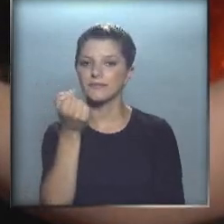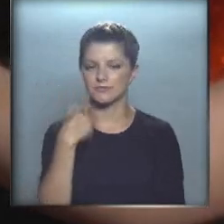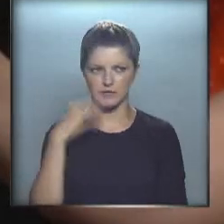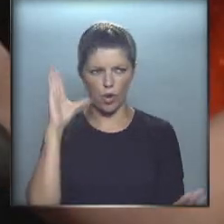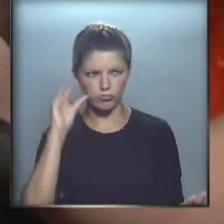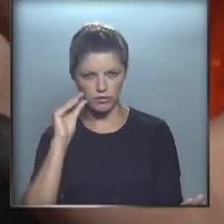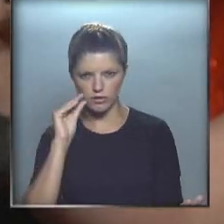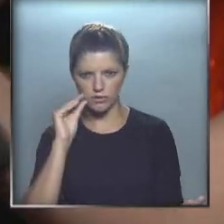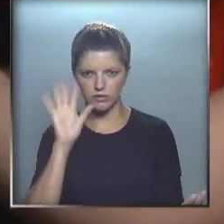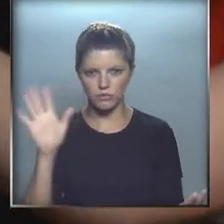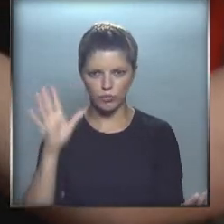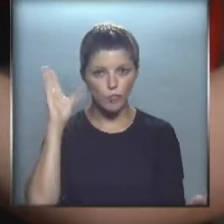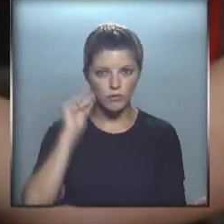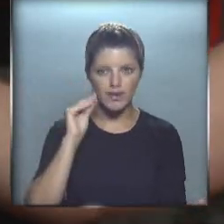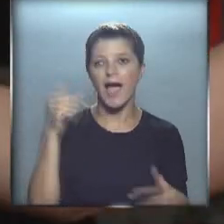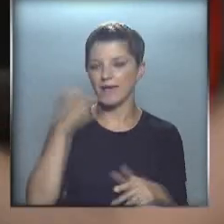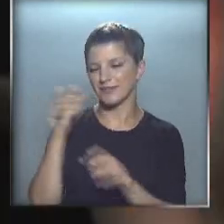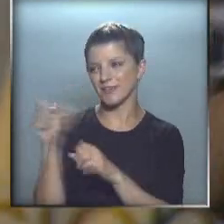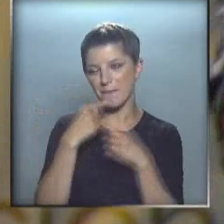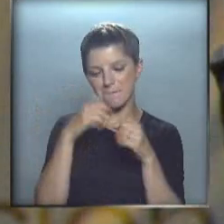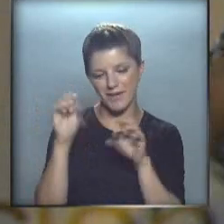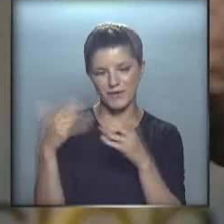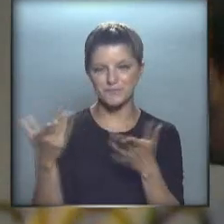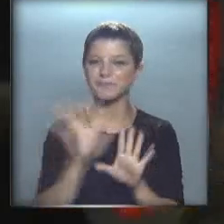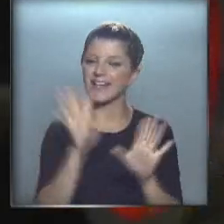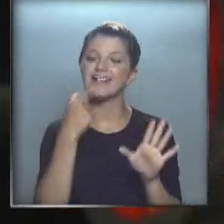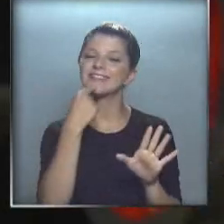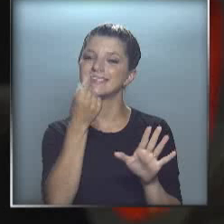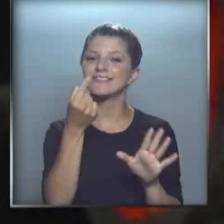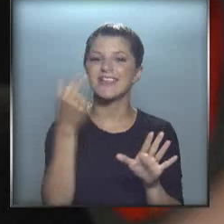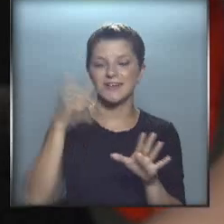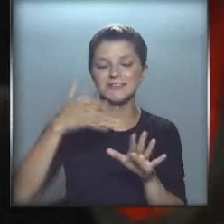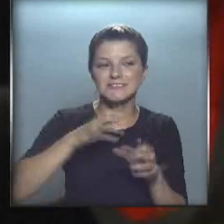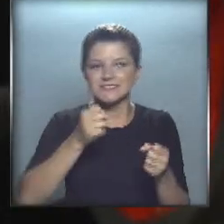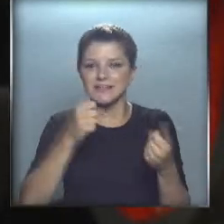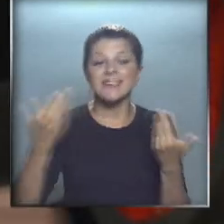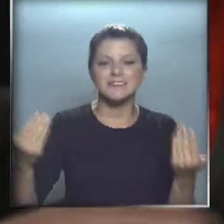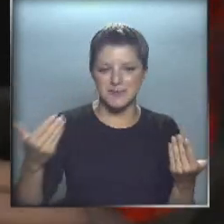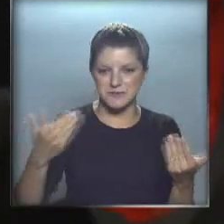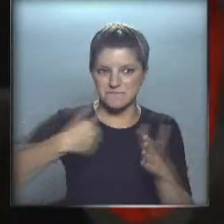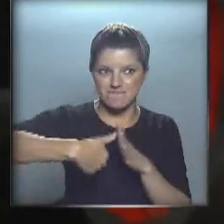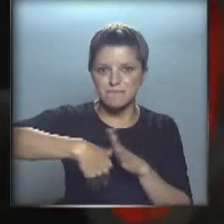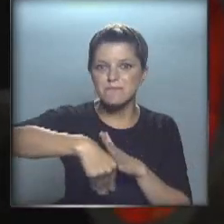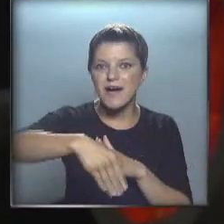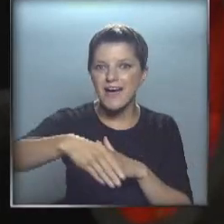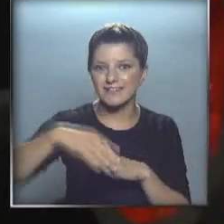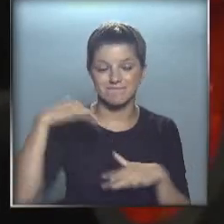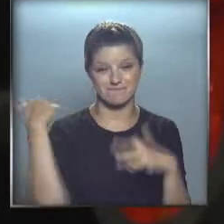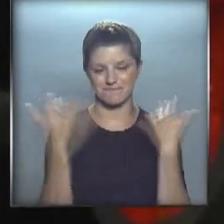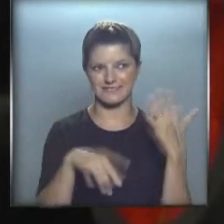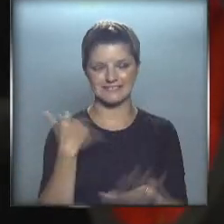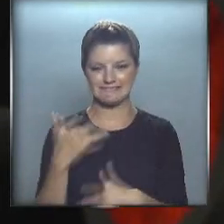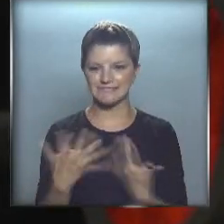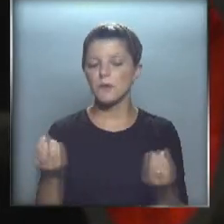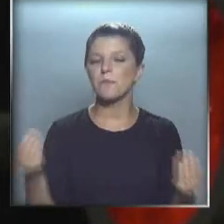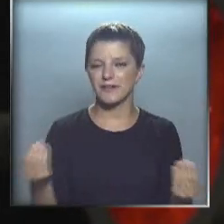Sí, ¿se escucha? Sí, ¿se escucha? Hola, hola. Ahí está, mejor. Ahí estamos. Nada, estaba diciendo que las expectativas que tenemos son muy altas, porque la verdad